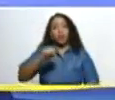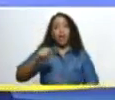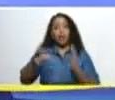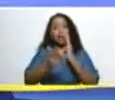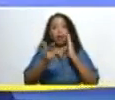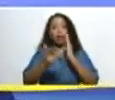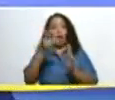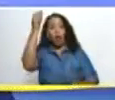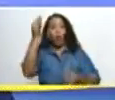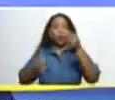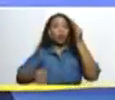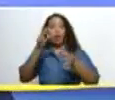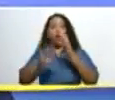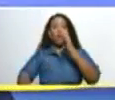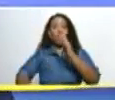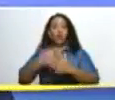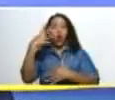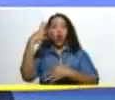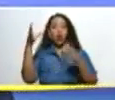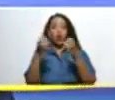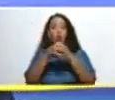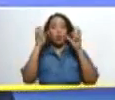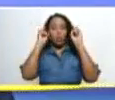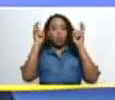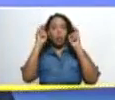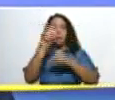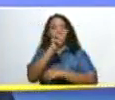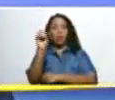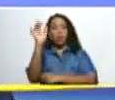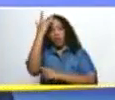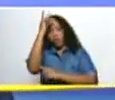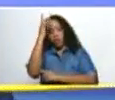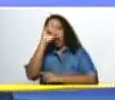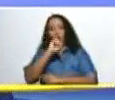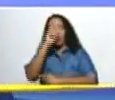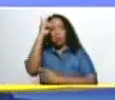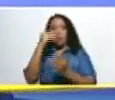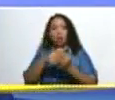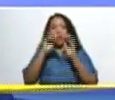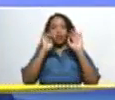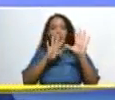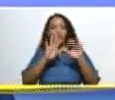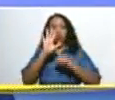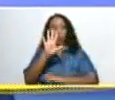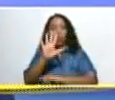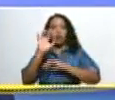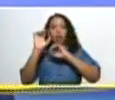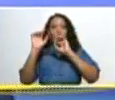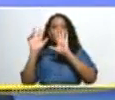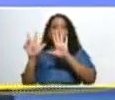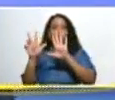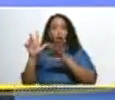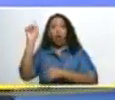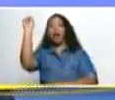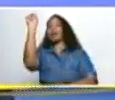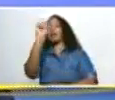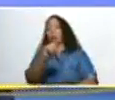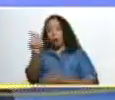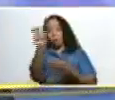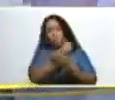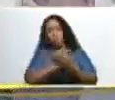judicial fundado por decreto el 20 de febrero del año 1958 y que también escribió